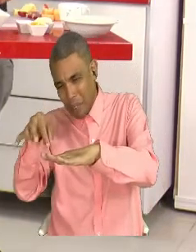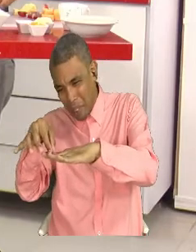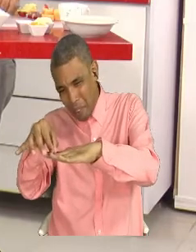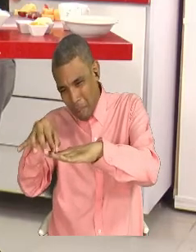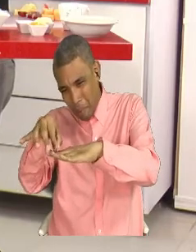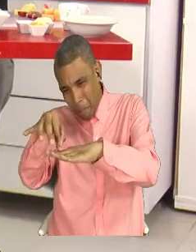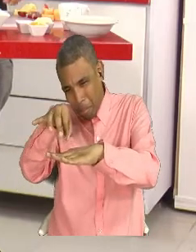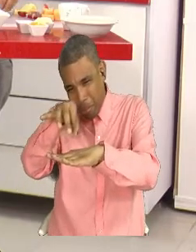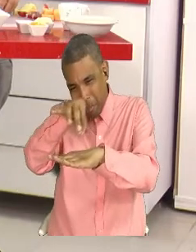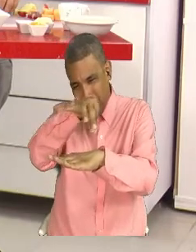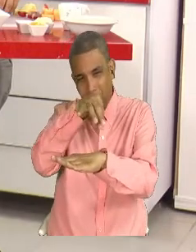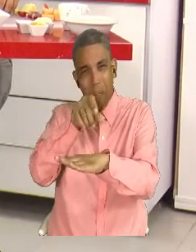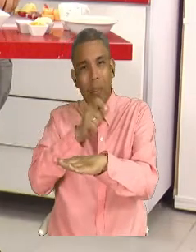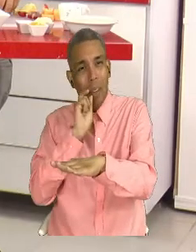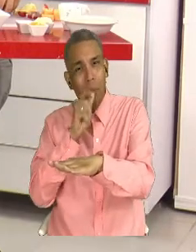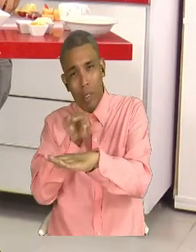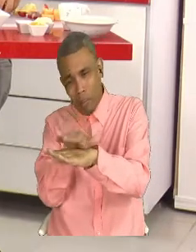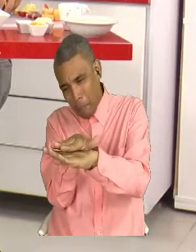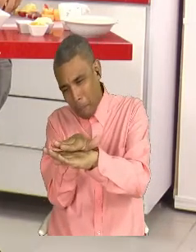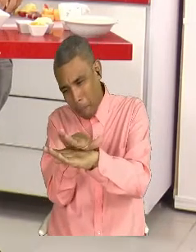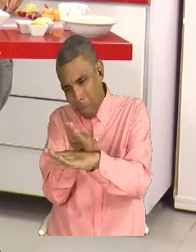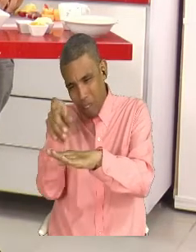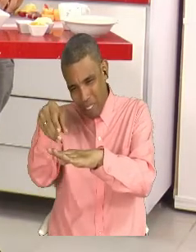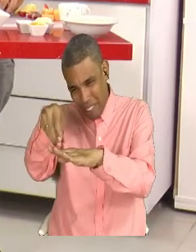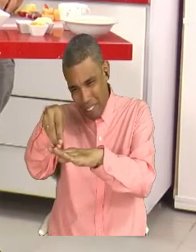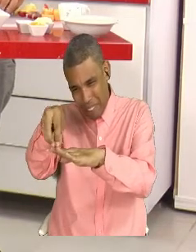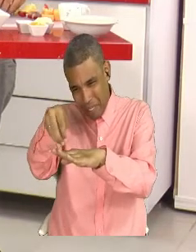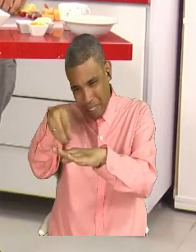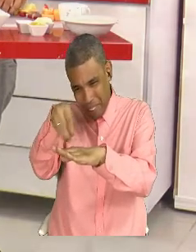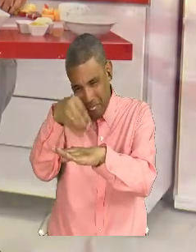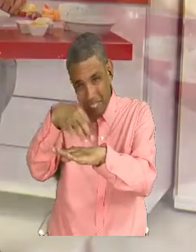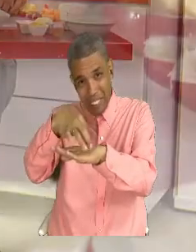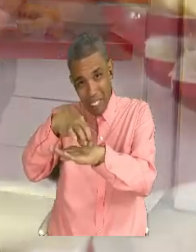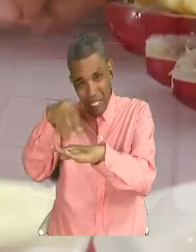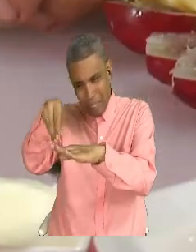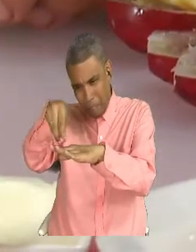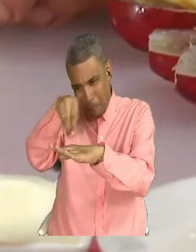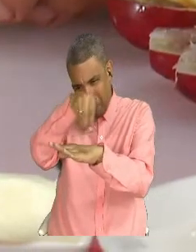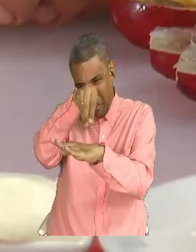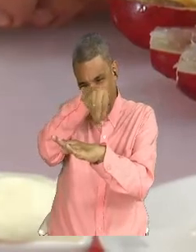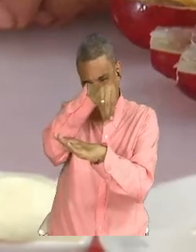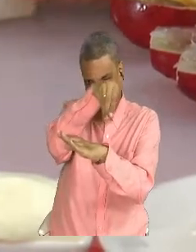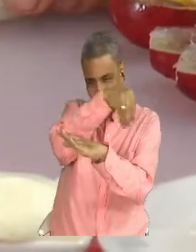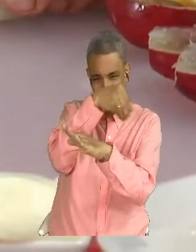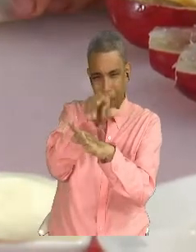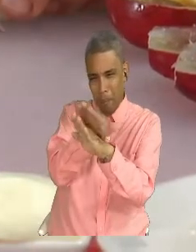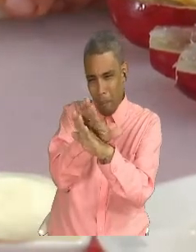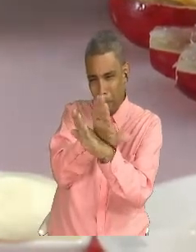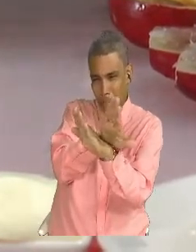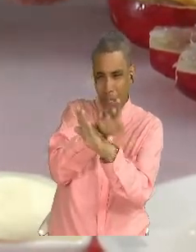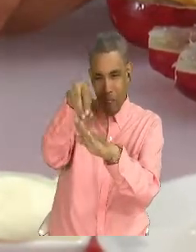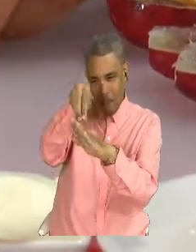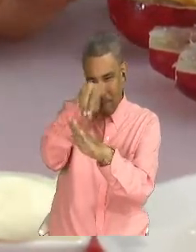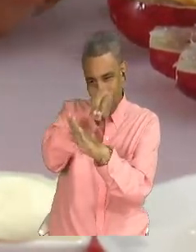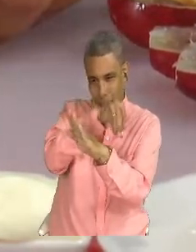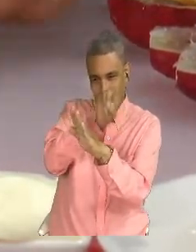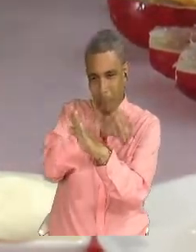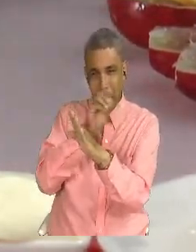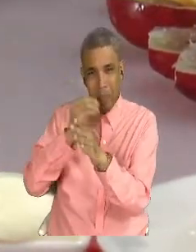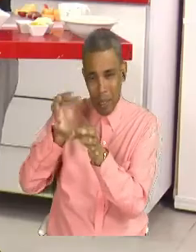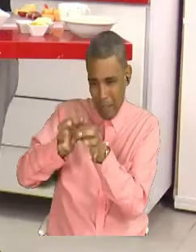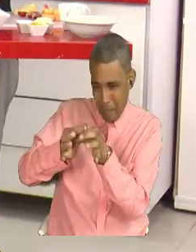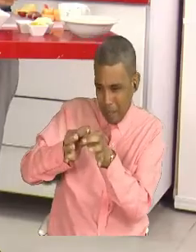se suelta con el papel plástico. Ok, perfecto. Entonces queda solo la parte de la proteína blanquita. Pero